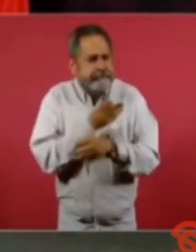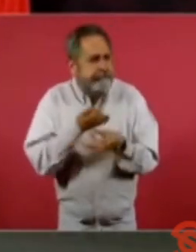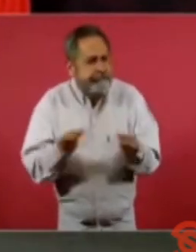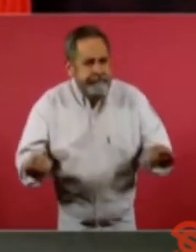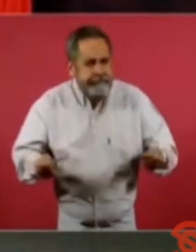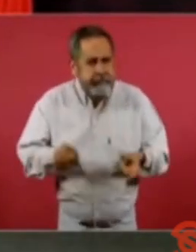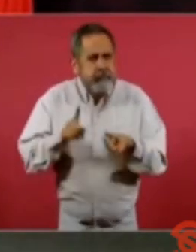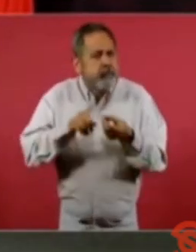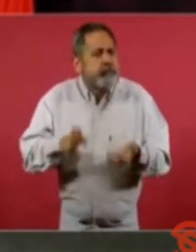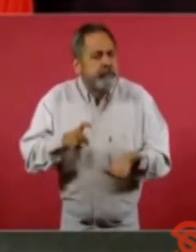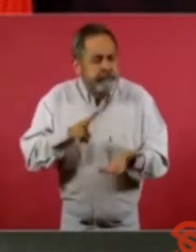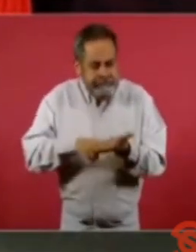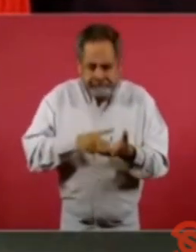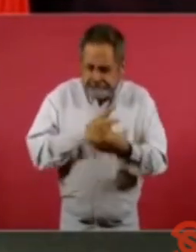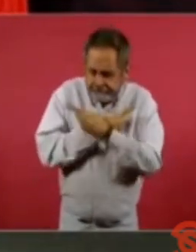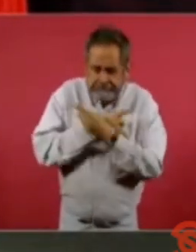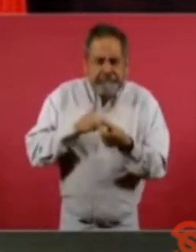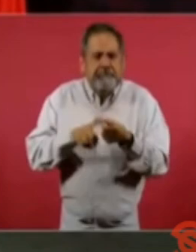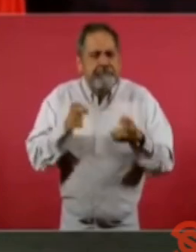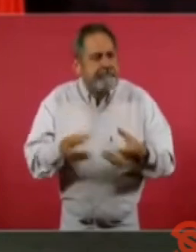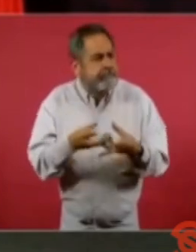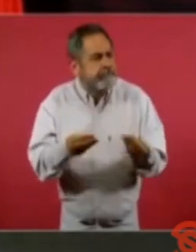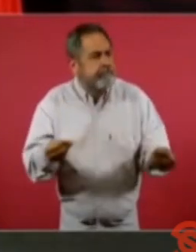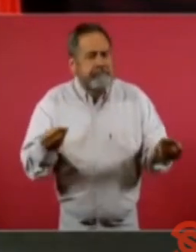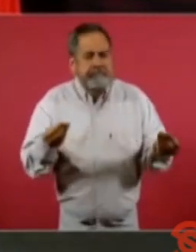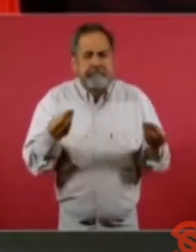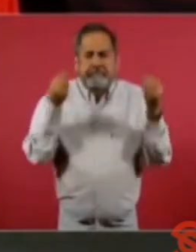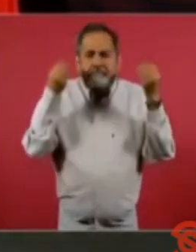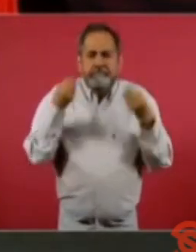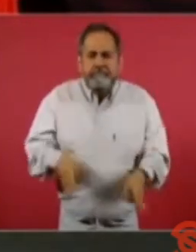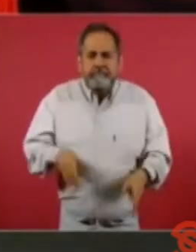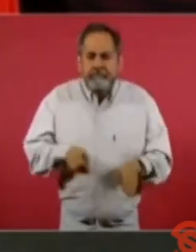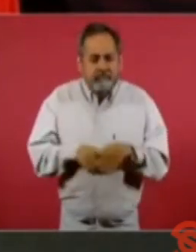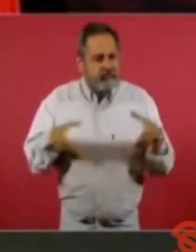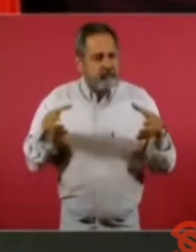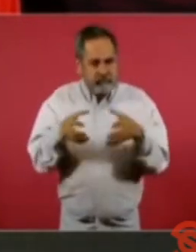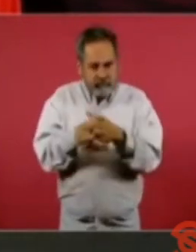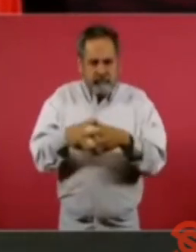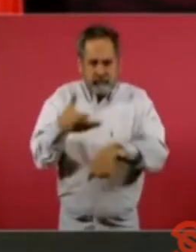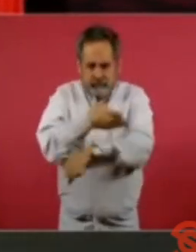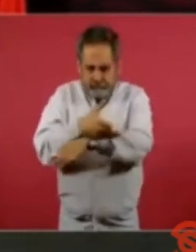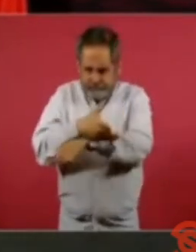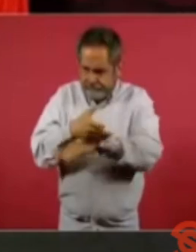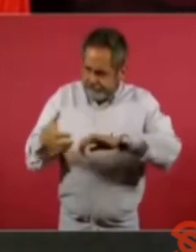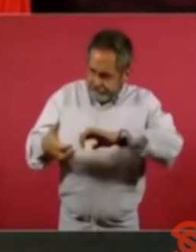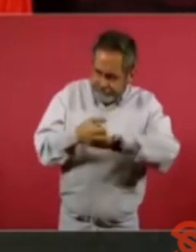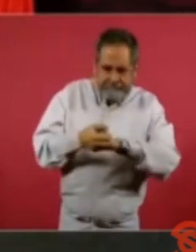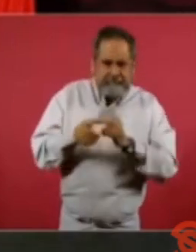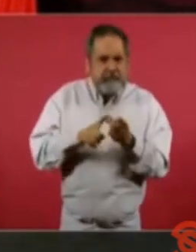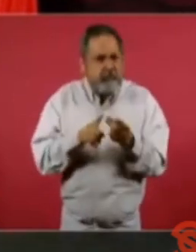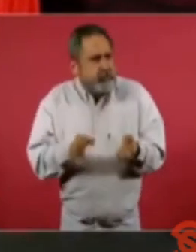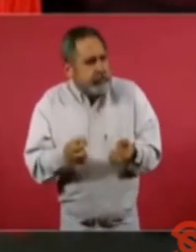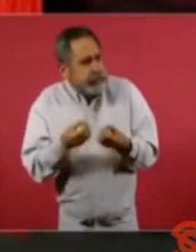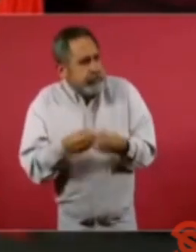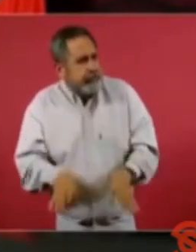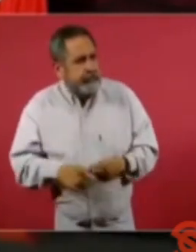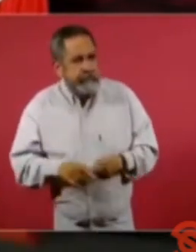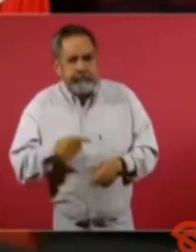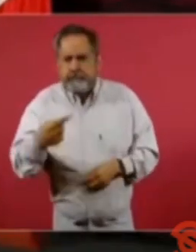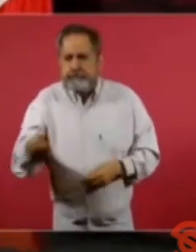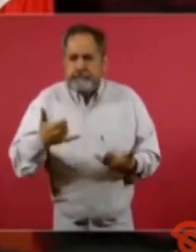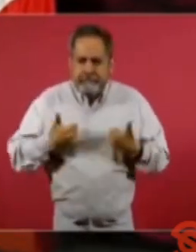están los valores? ¿Dónde está la integración de las familias? ¿Dónde está el amor a los